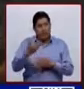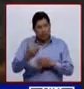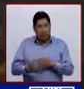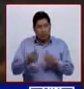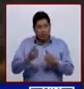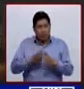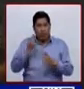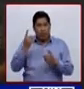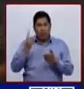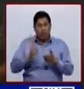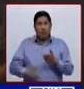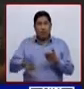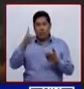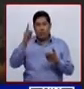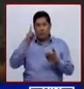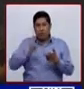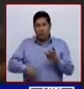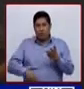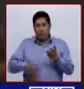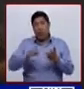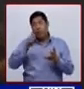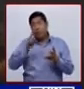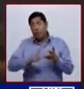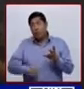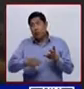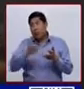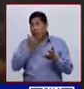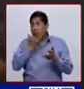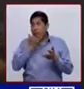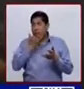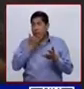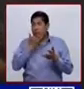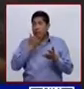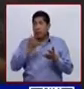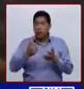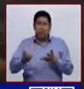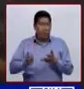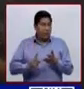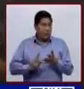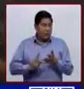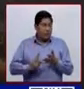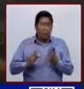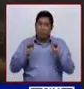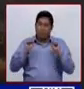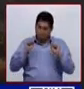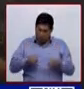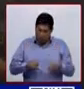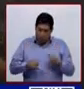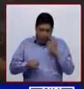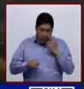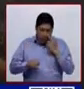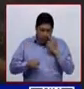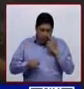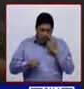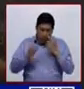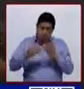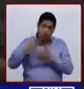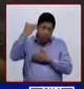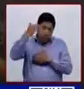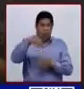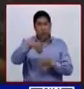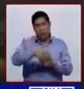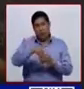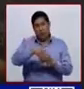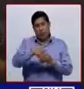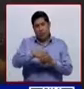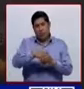primera, segunda votación y tal vez no se llegue a un acuerdo, no se designe el contralor o contralora, se pueda tomar en cuenta en la siguiente votación a